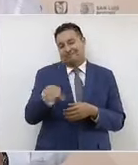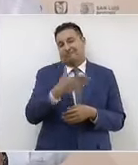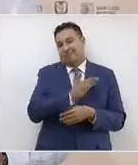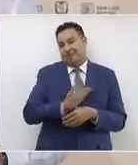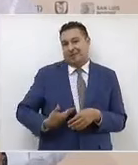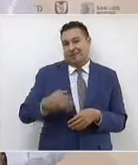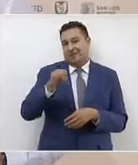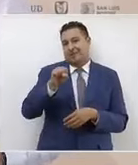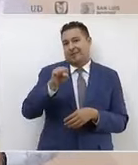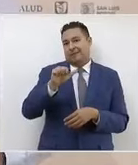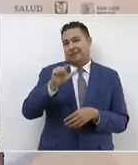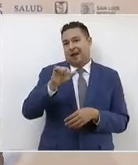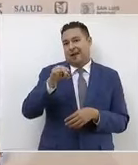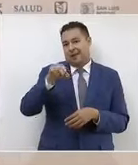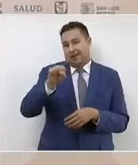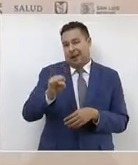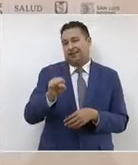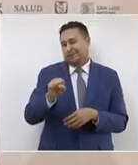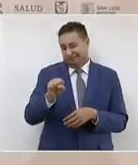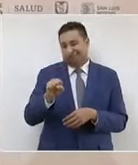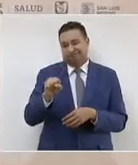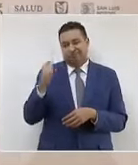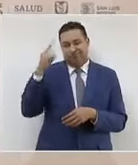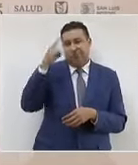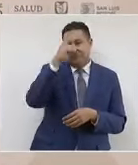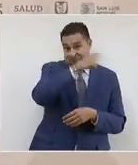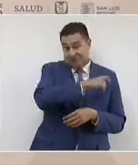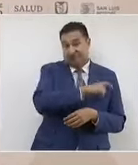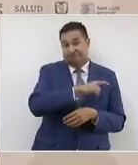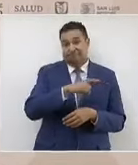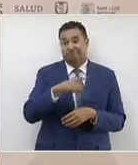difíciles, pero logró